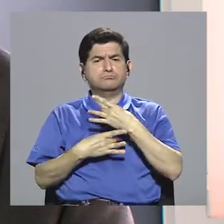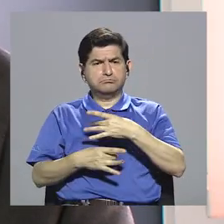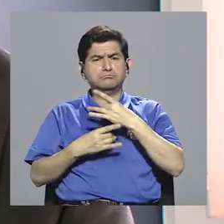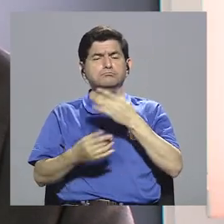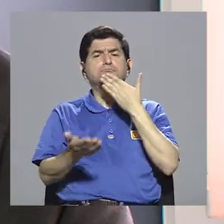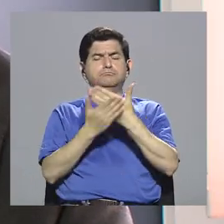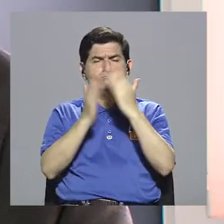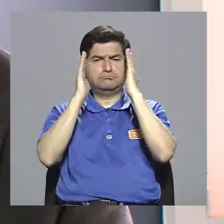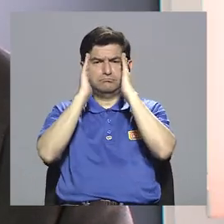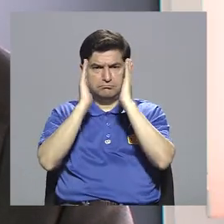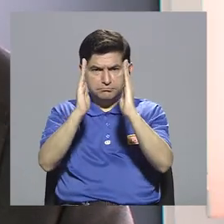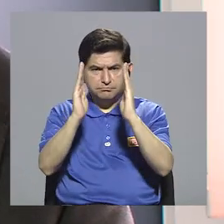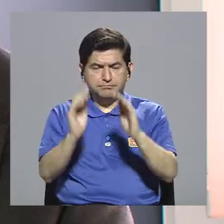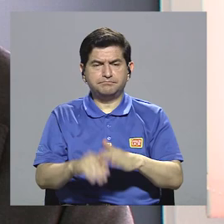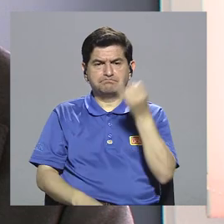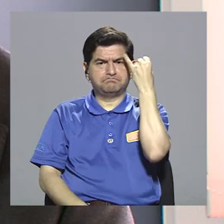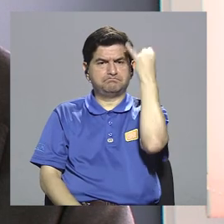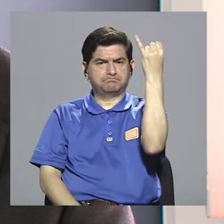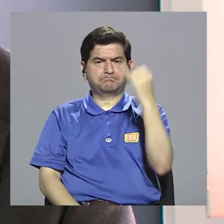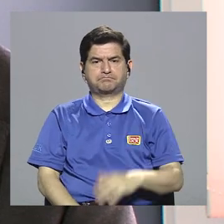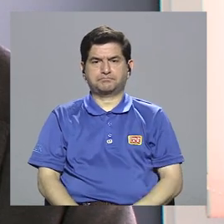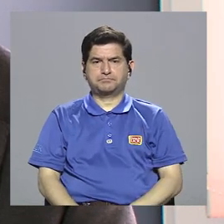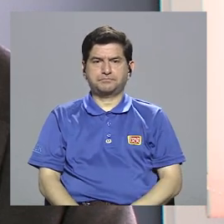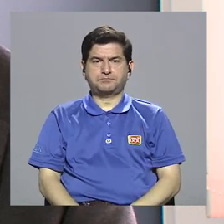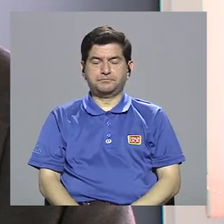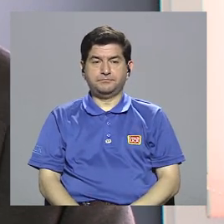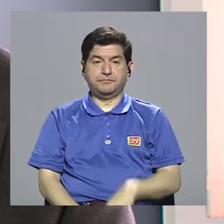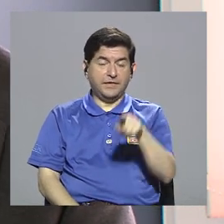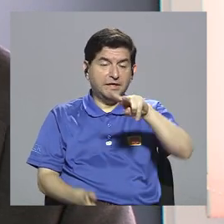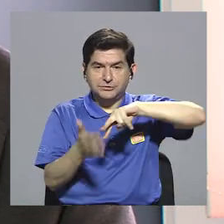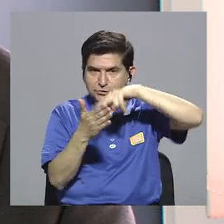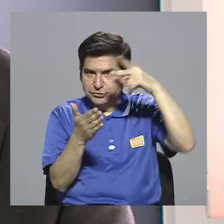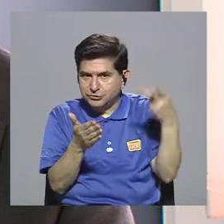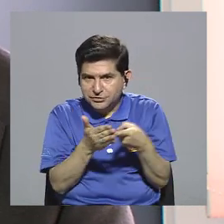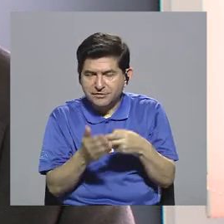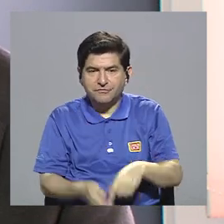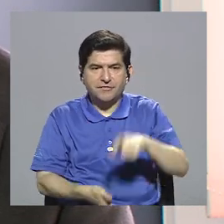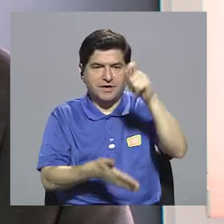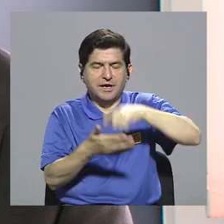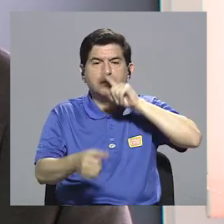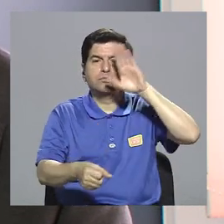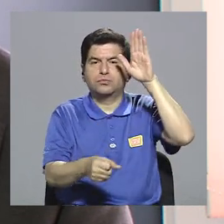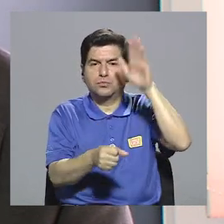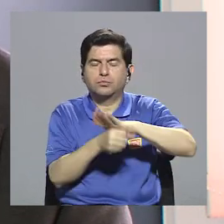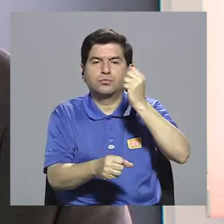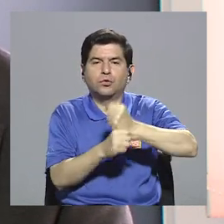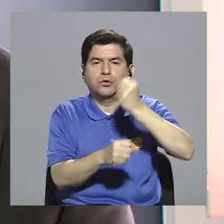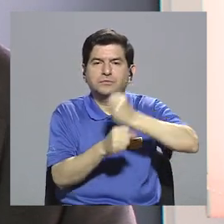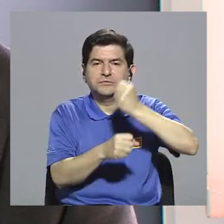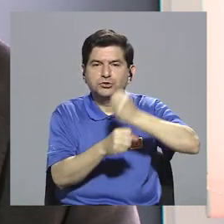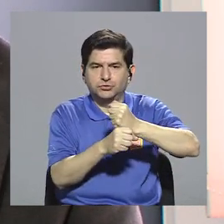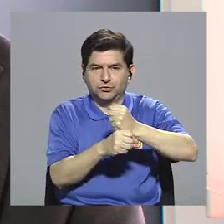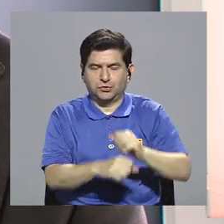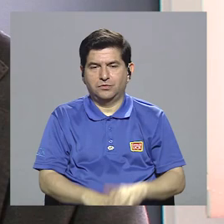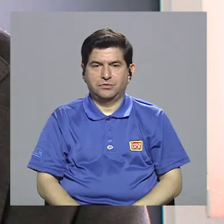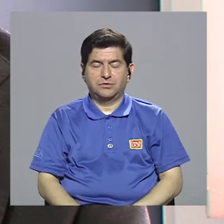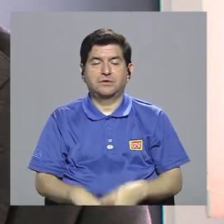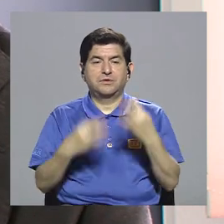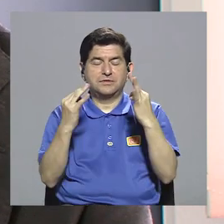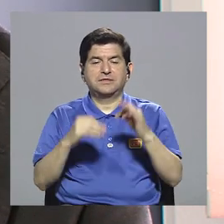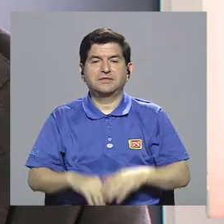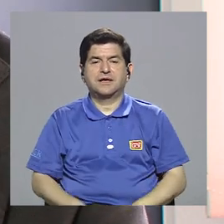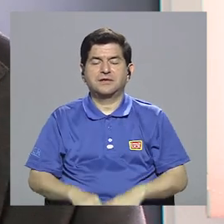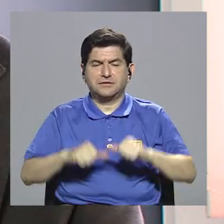buena recepción de esta iniciativa y esto deriva en que se firme un compromiso de trabajo para poder